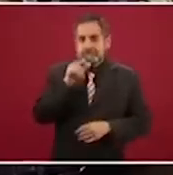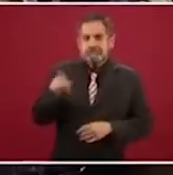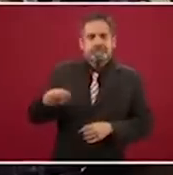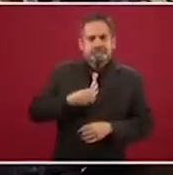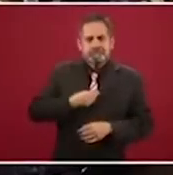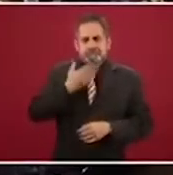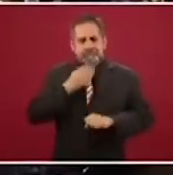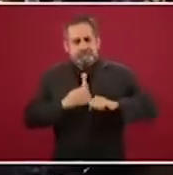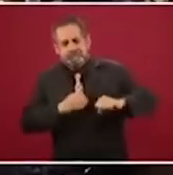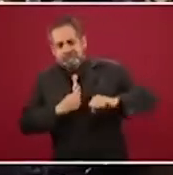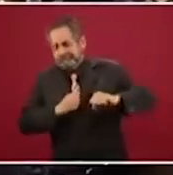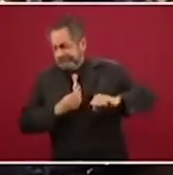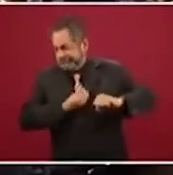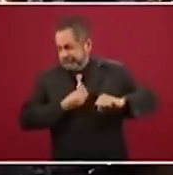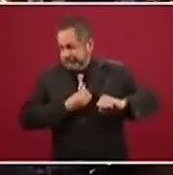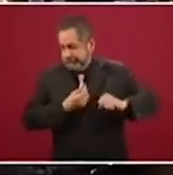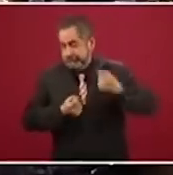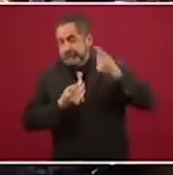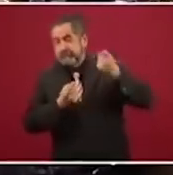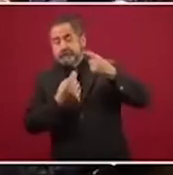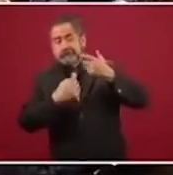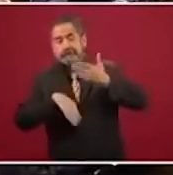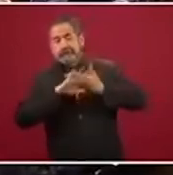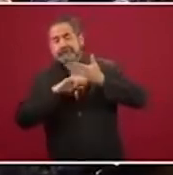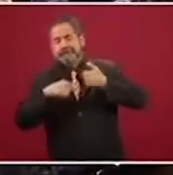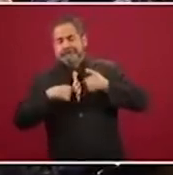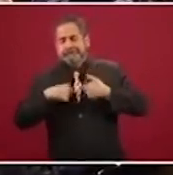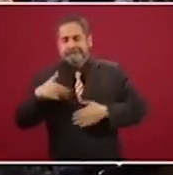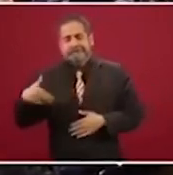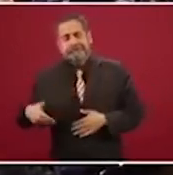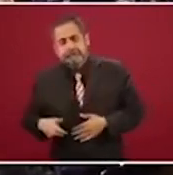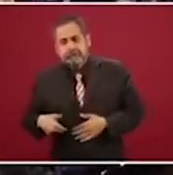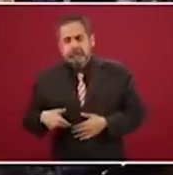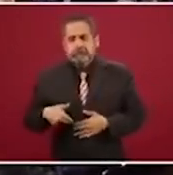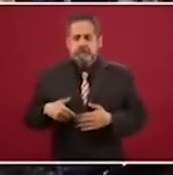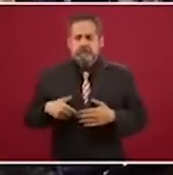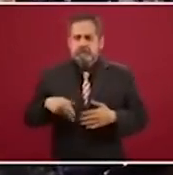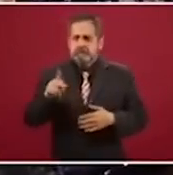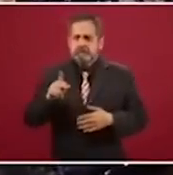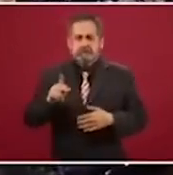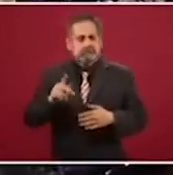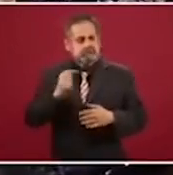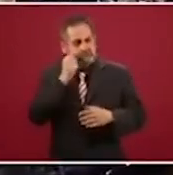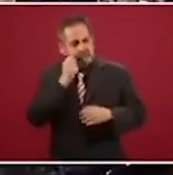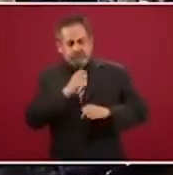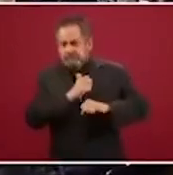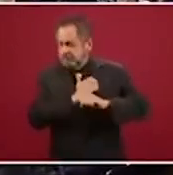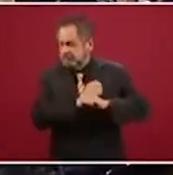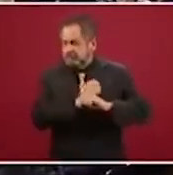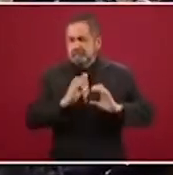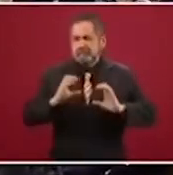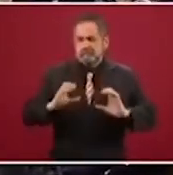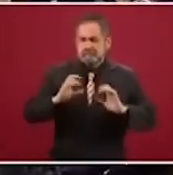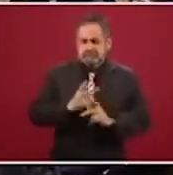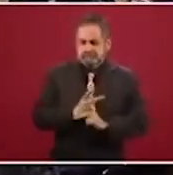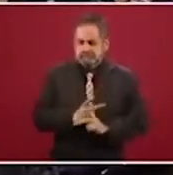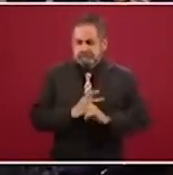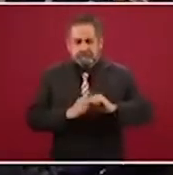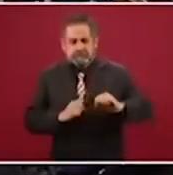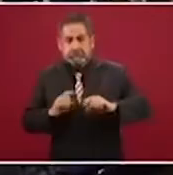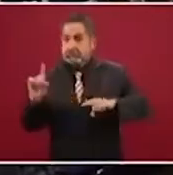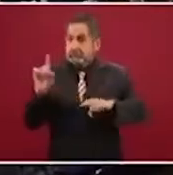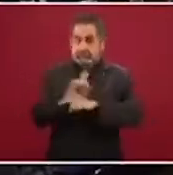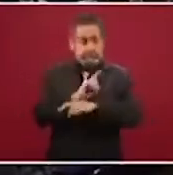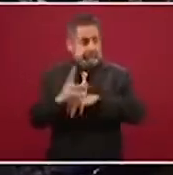resultaron algunas heridas, pero no hubo represión.